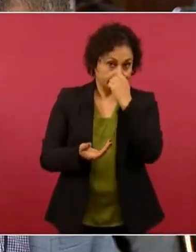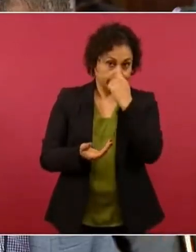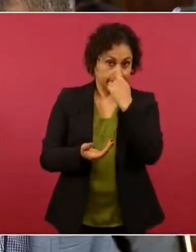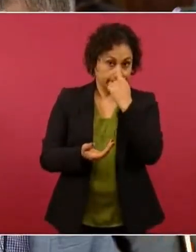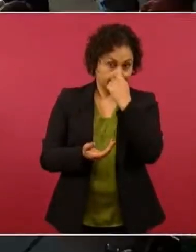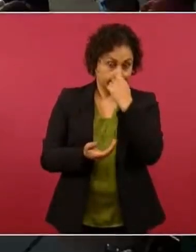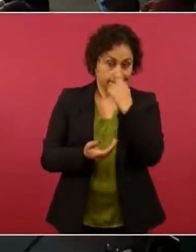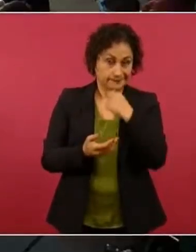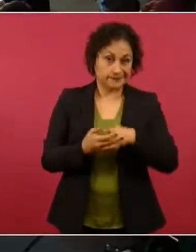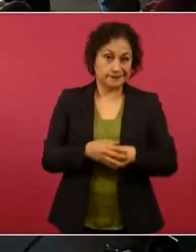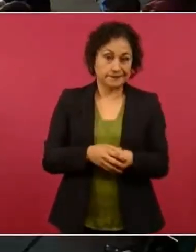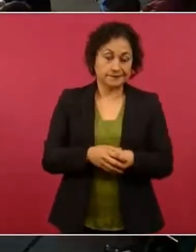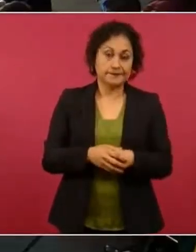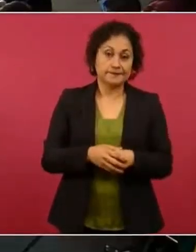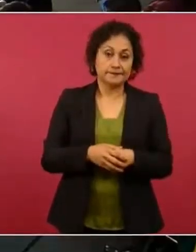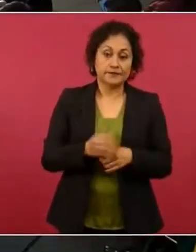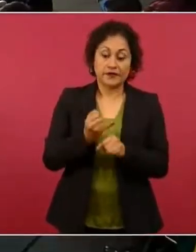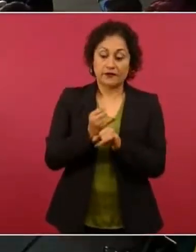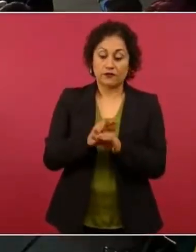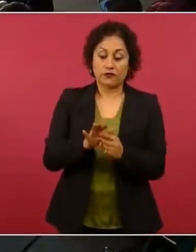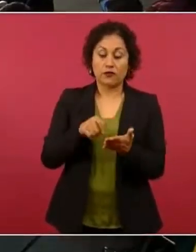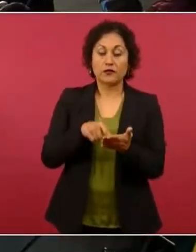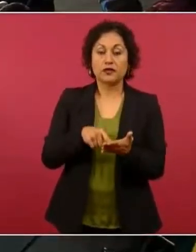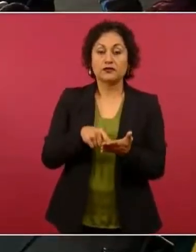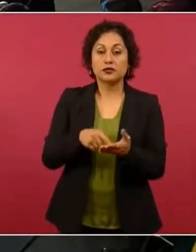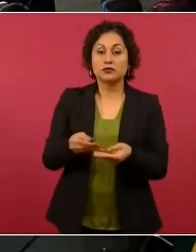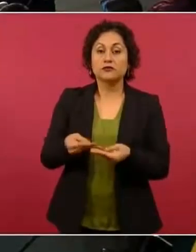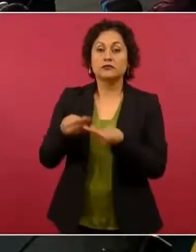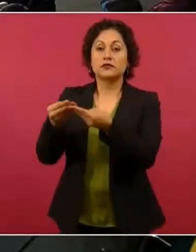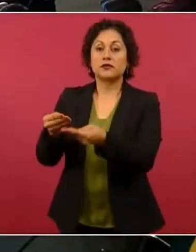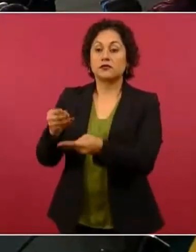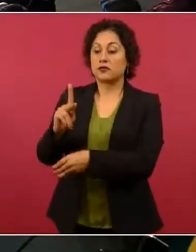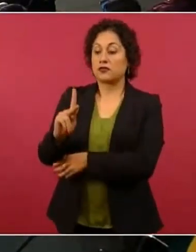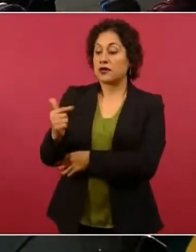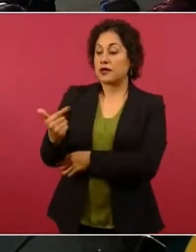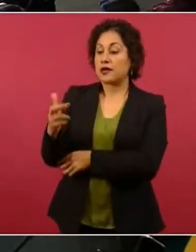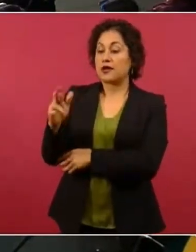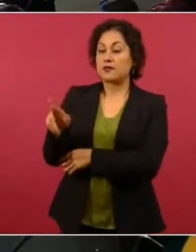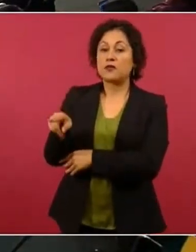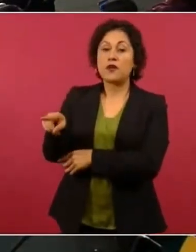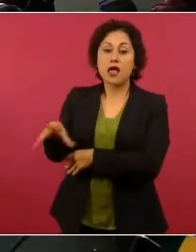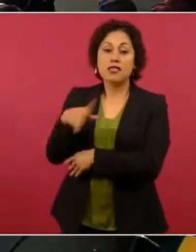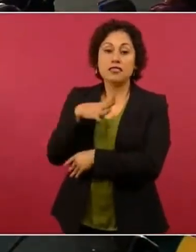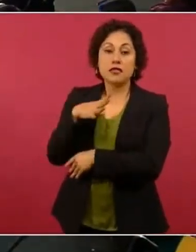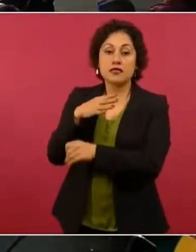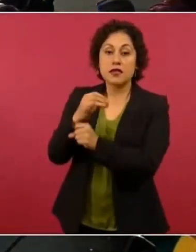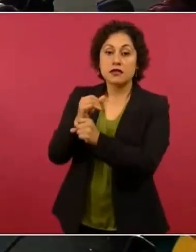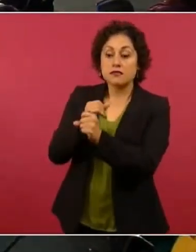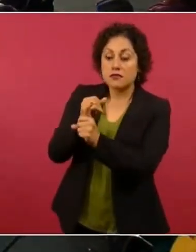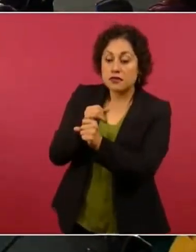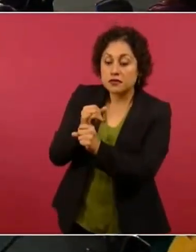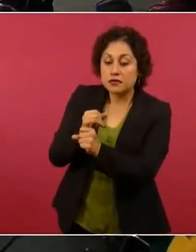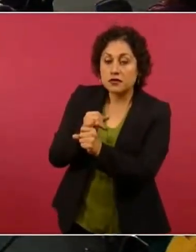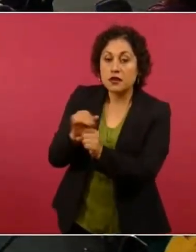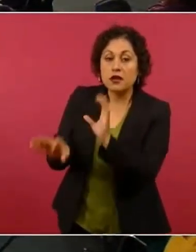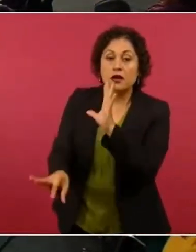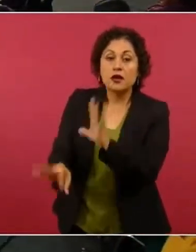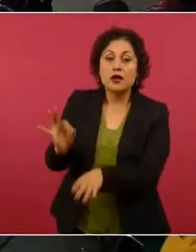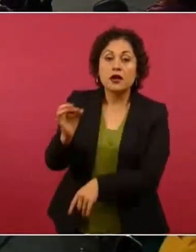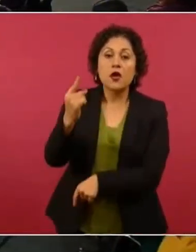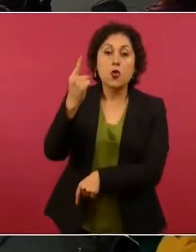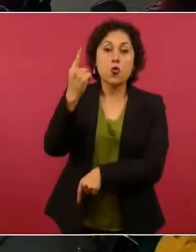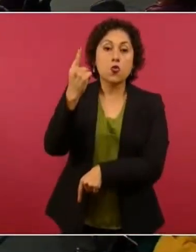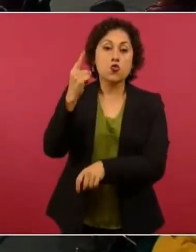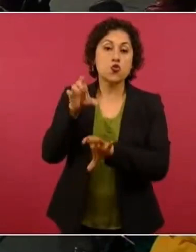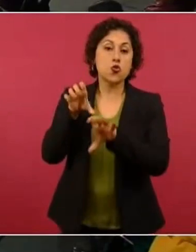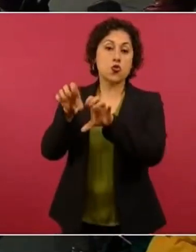esta información la tuvo la procuraduría general de la república y solamente se tuvo a una persona detenida a